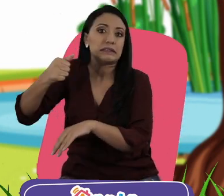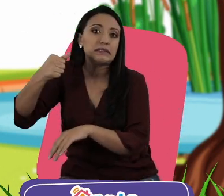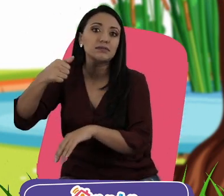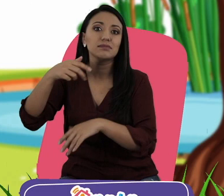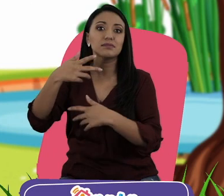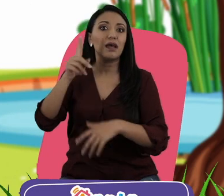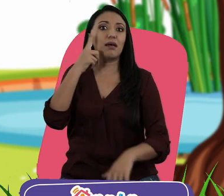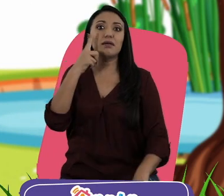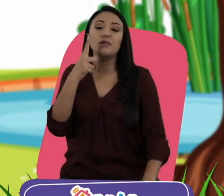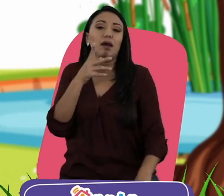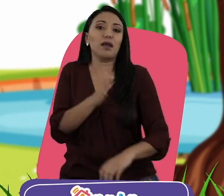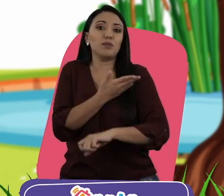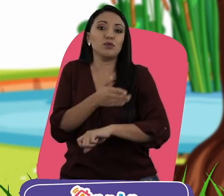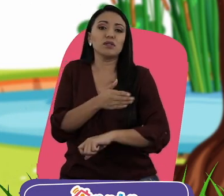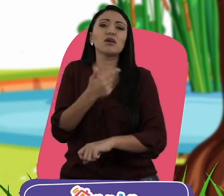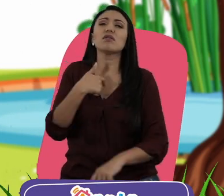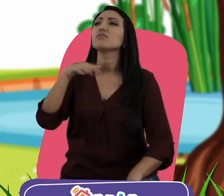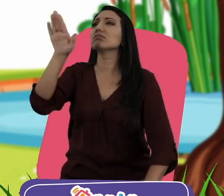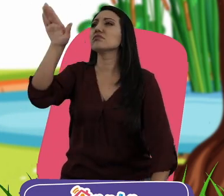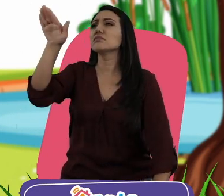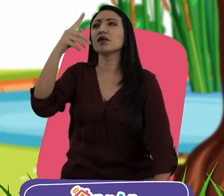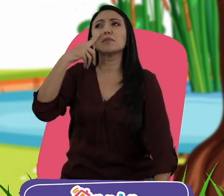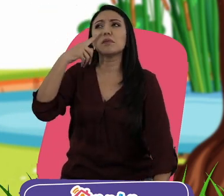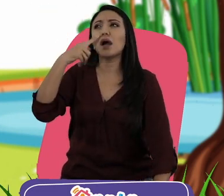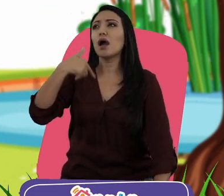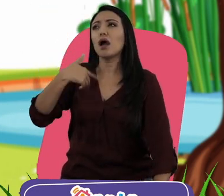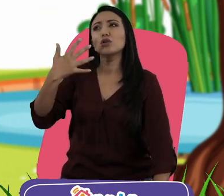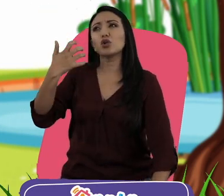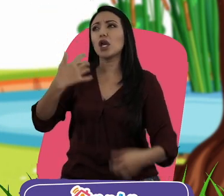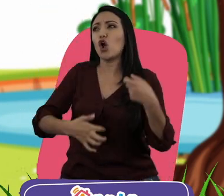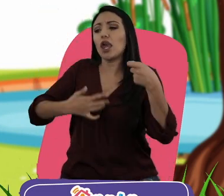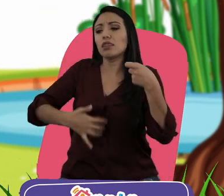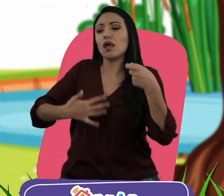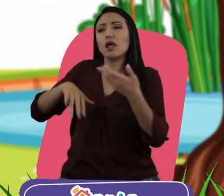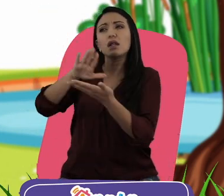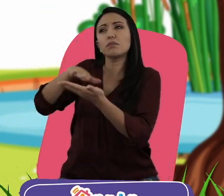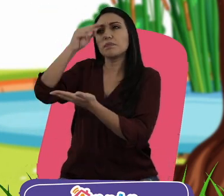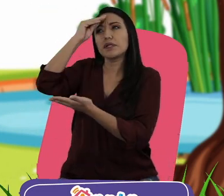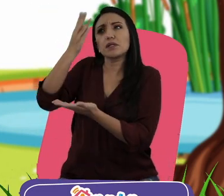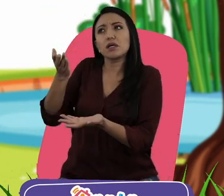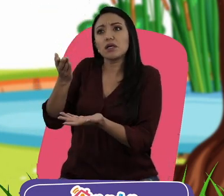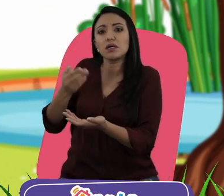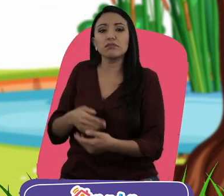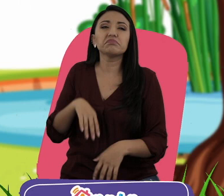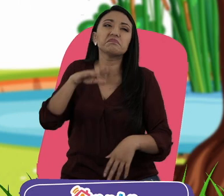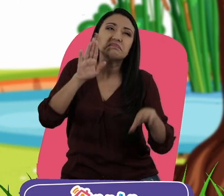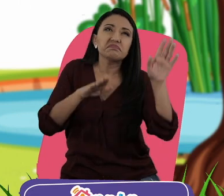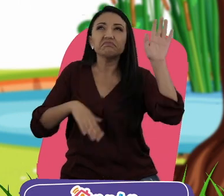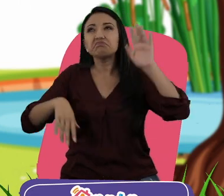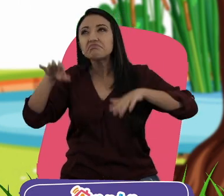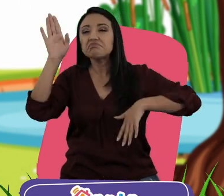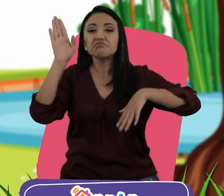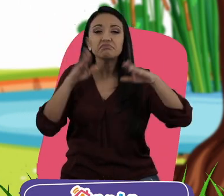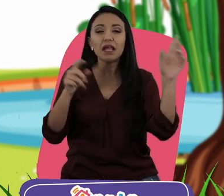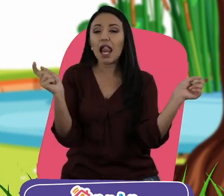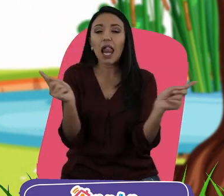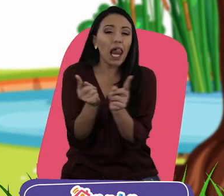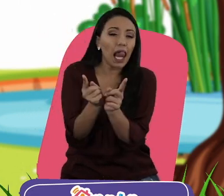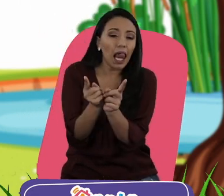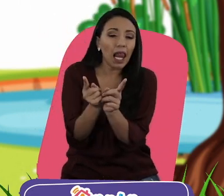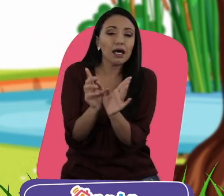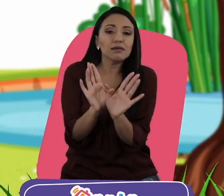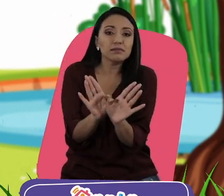A partir de ese momento le dije, papi, necesito aprender a tocar la guitarra. Y palabras más, palabras menos, les acorto el